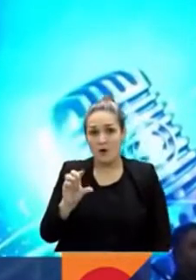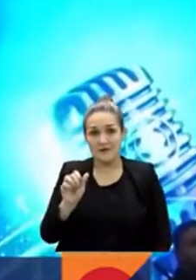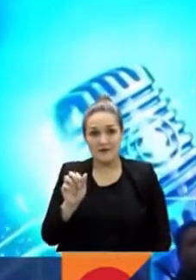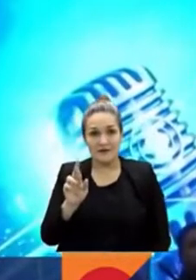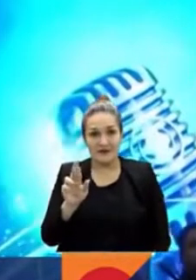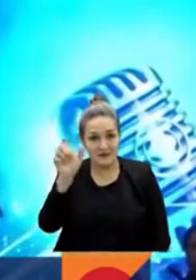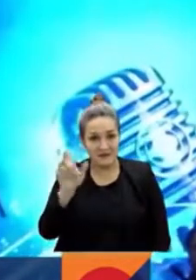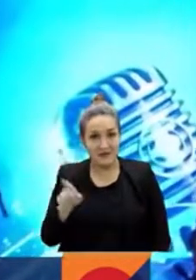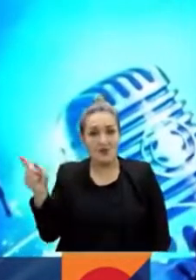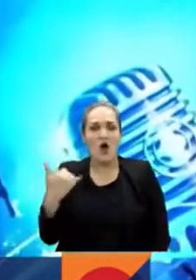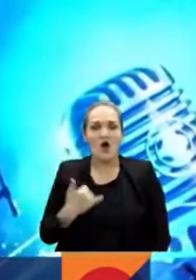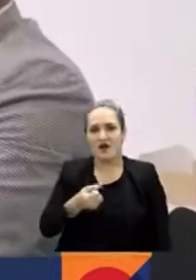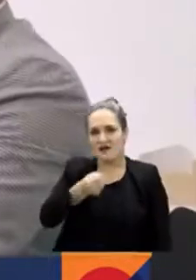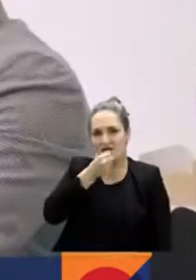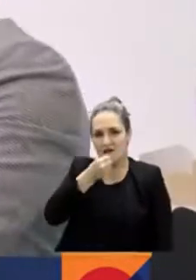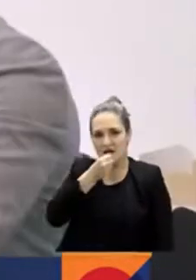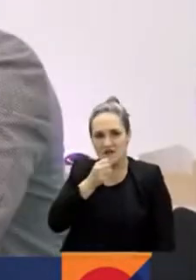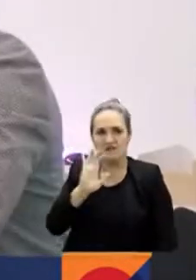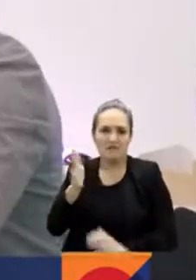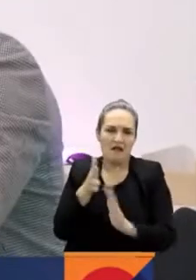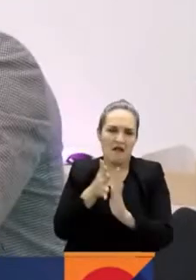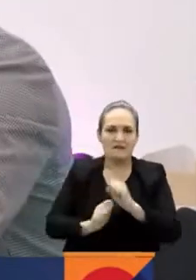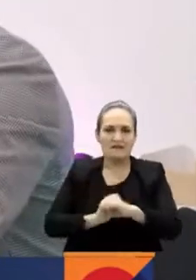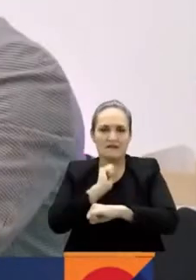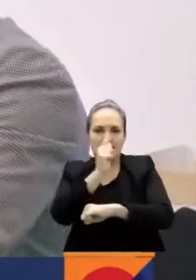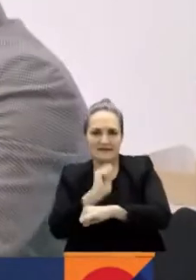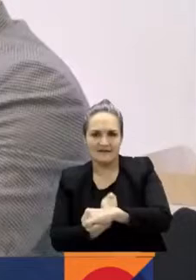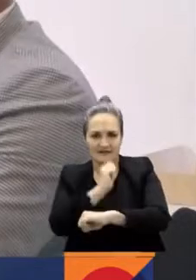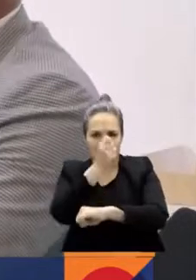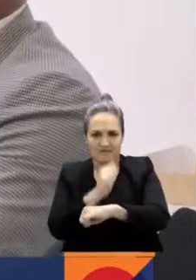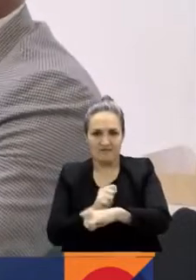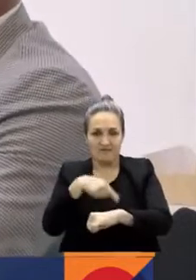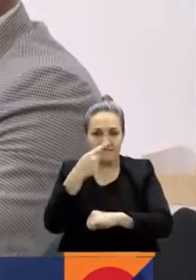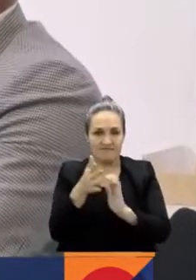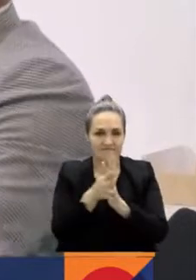El Coronel en su laberinto. Detalles al final del noticiero.